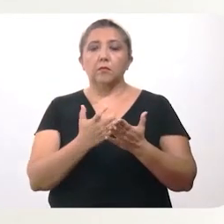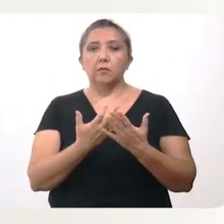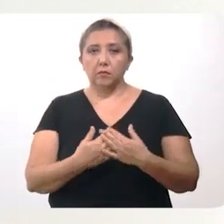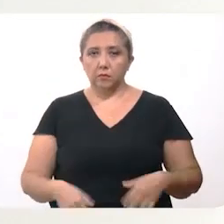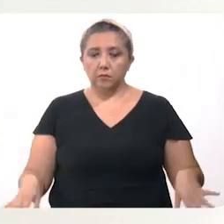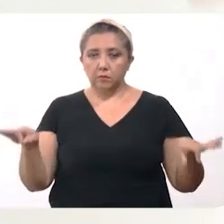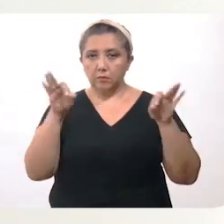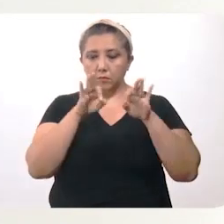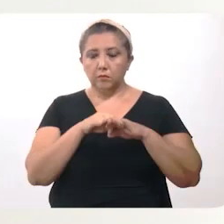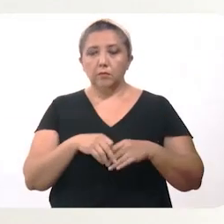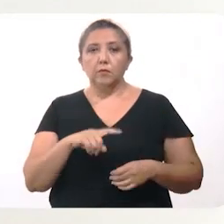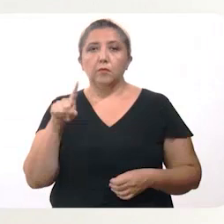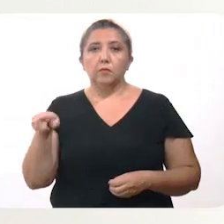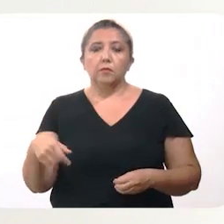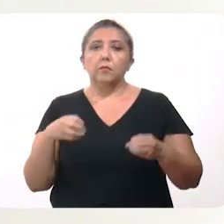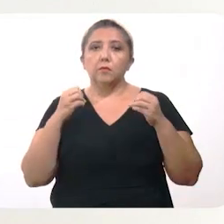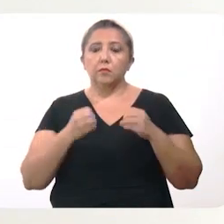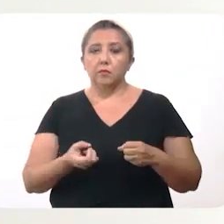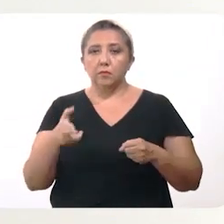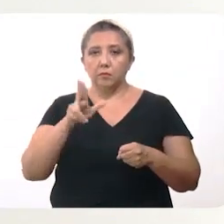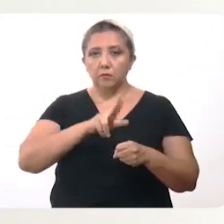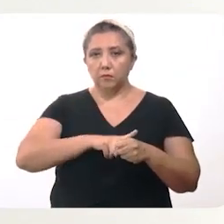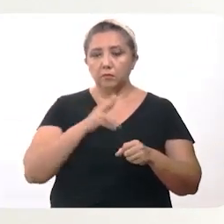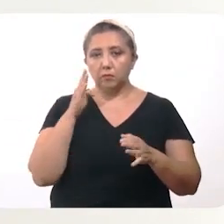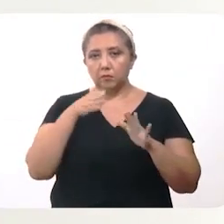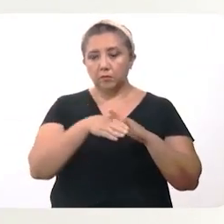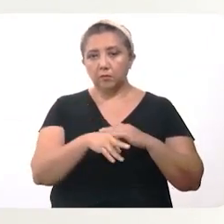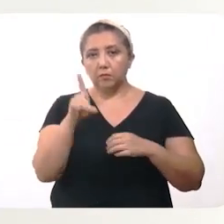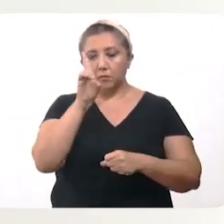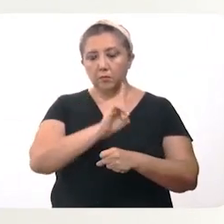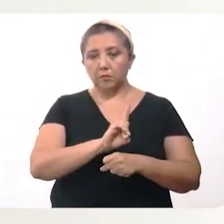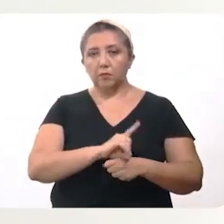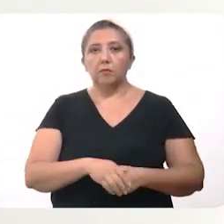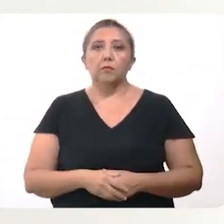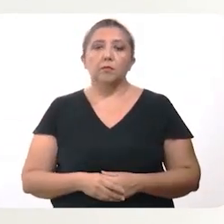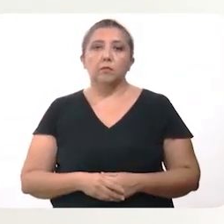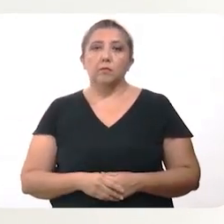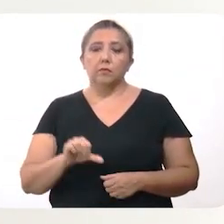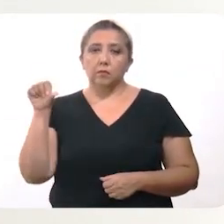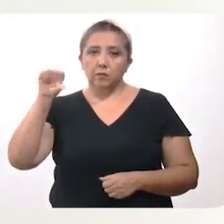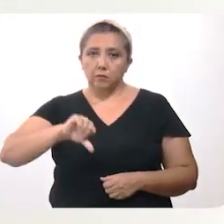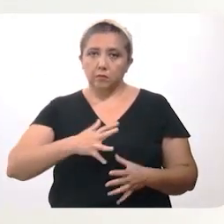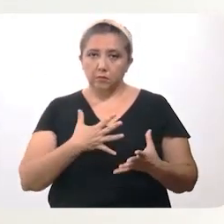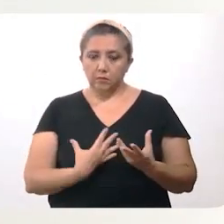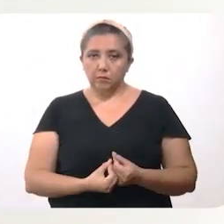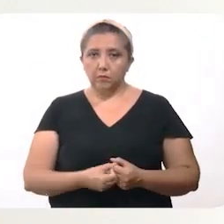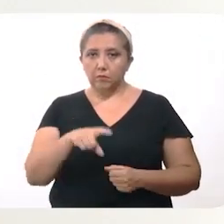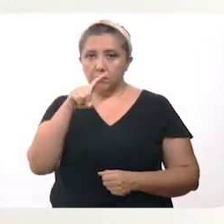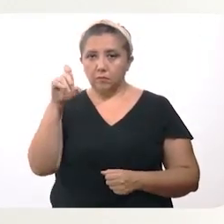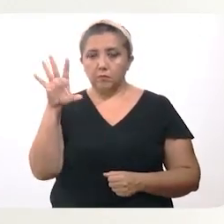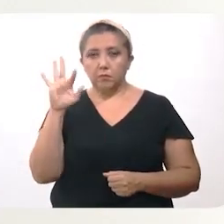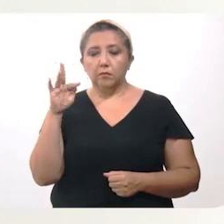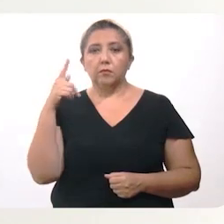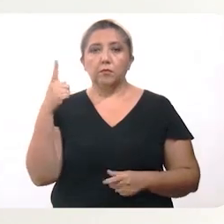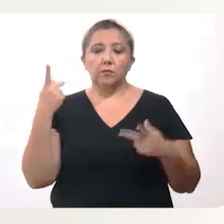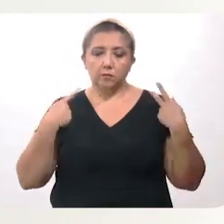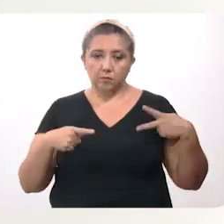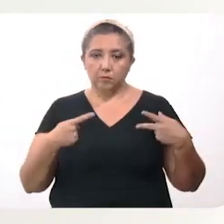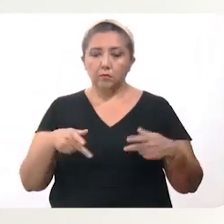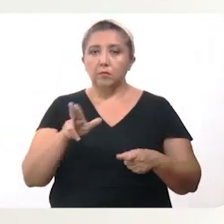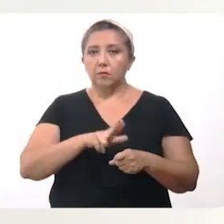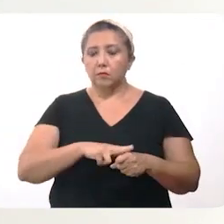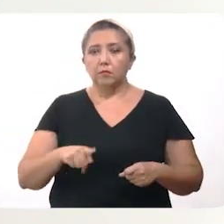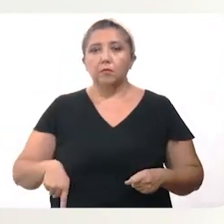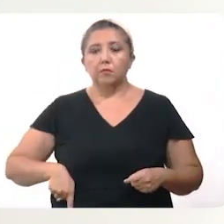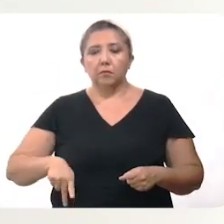económica, los datos más importantes son la ocupación hospitalaria y los ingresos diarios. El día de hoy tenemos 141 pacientes en